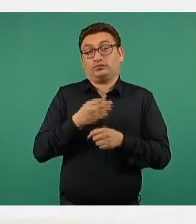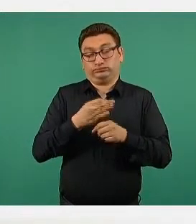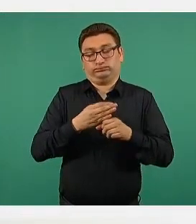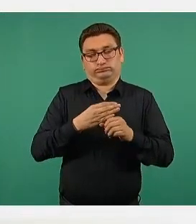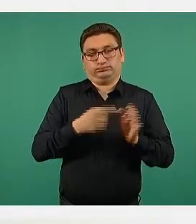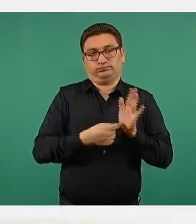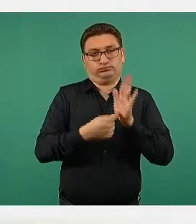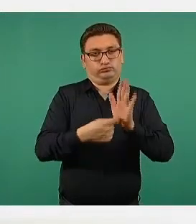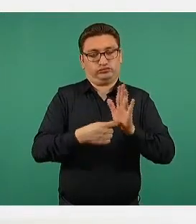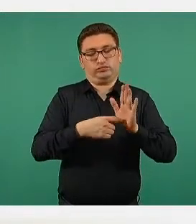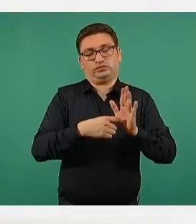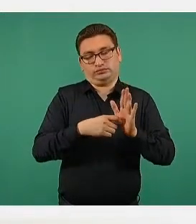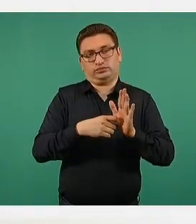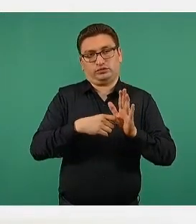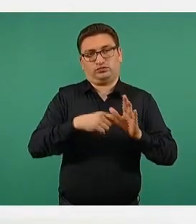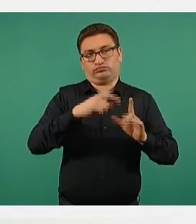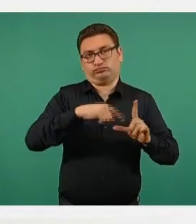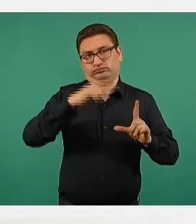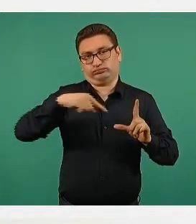gráfica que también ya